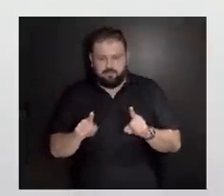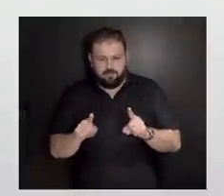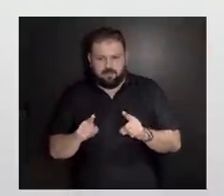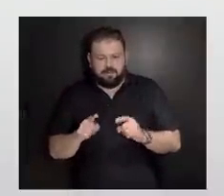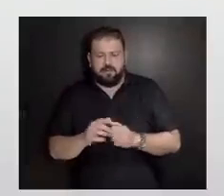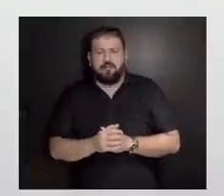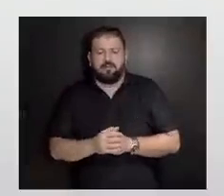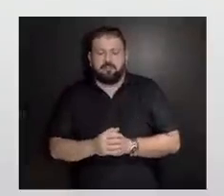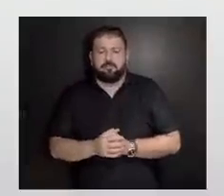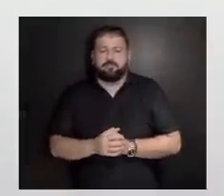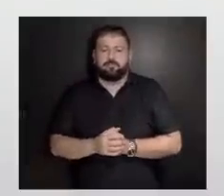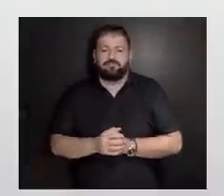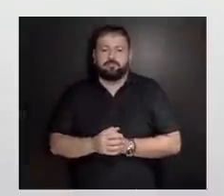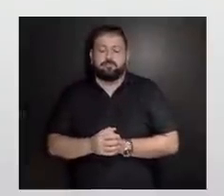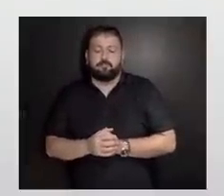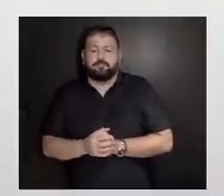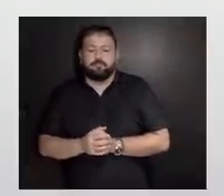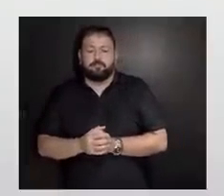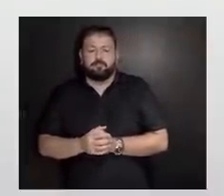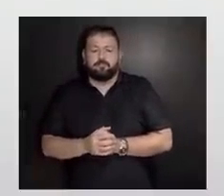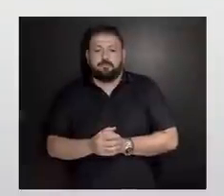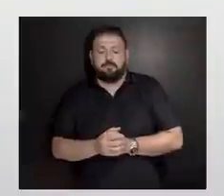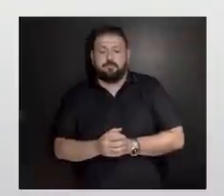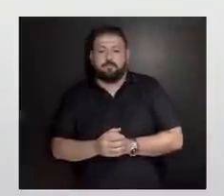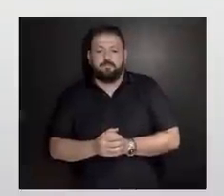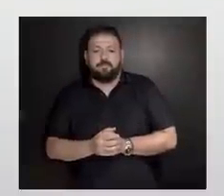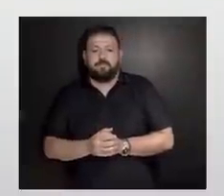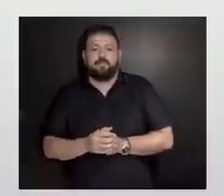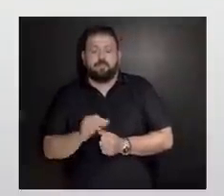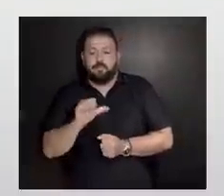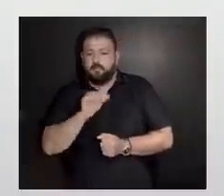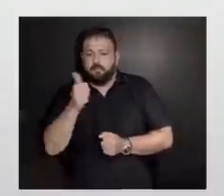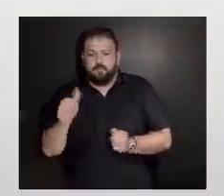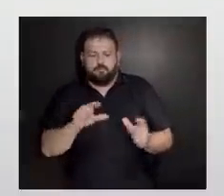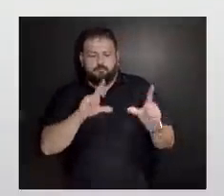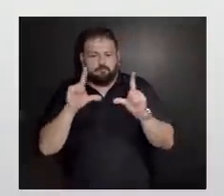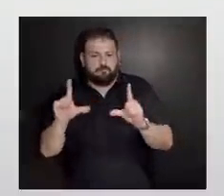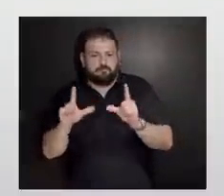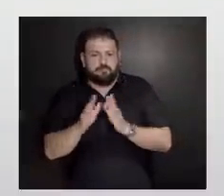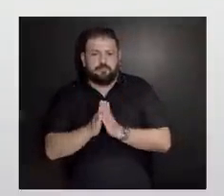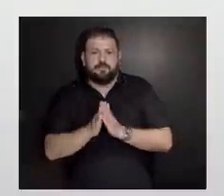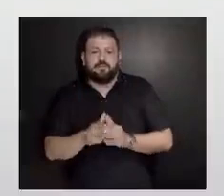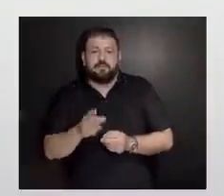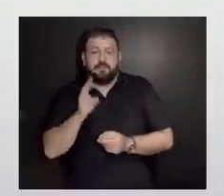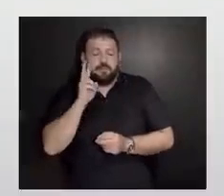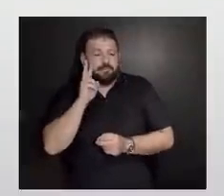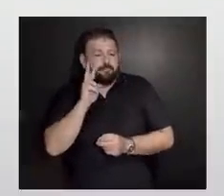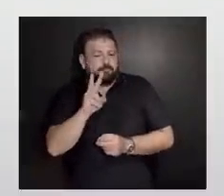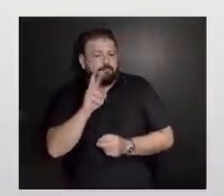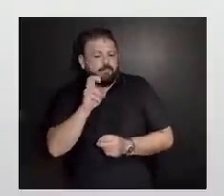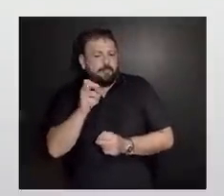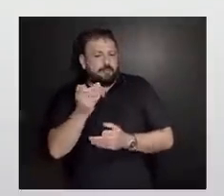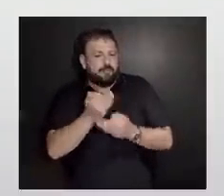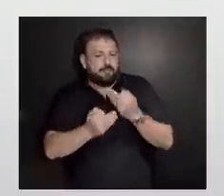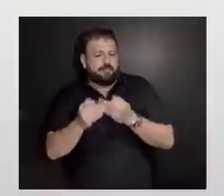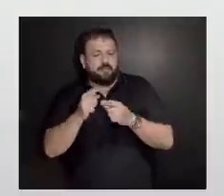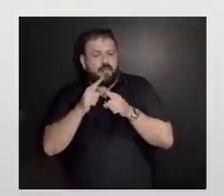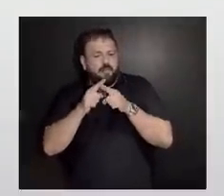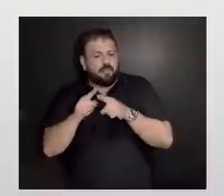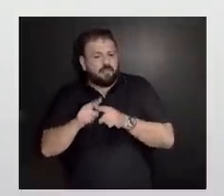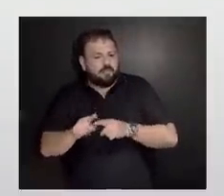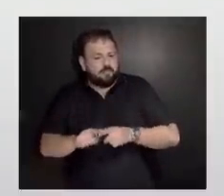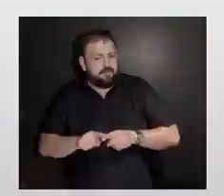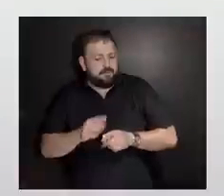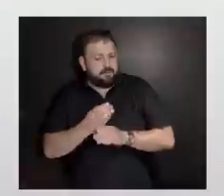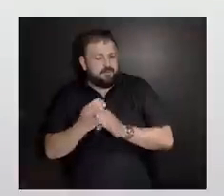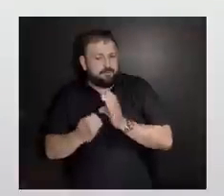estos momentos, ¿no? Entonces, no sé si me puedan pasar la siguiente. Ahora, aquí van a ver ciertos factores de riesgo